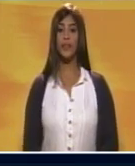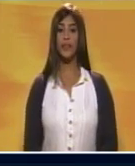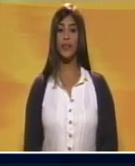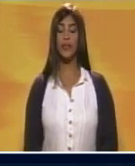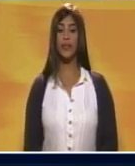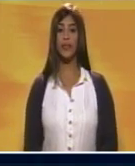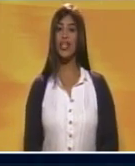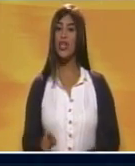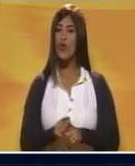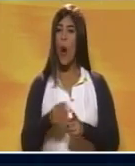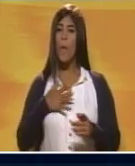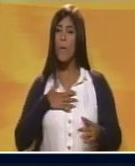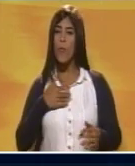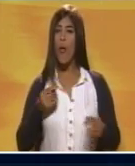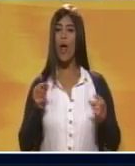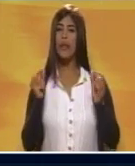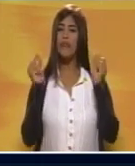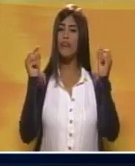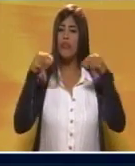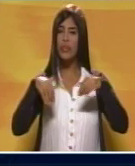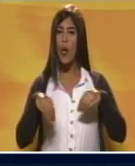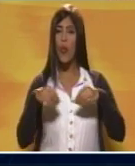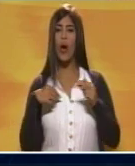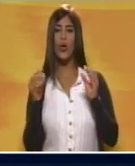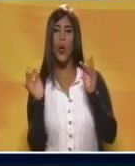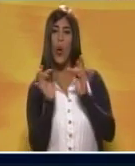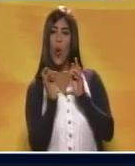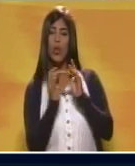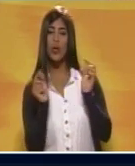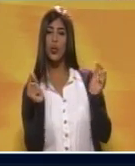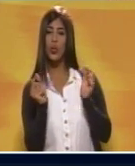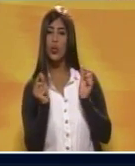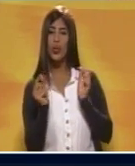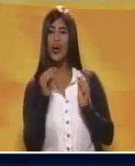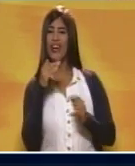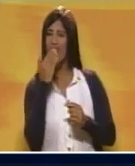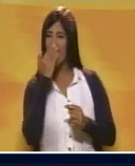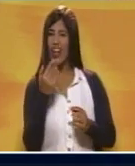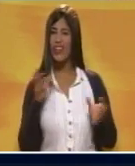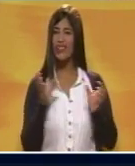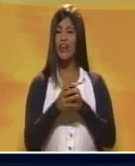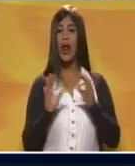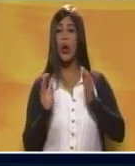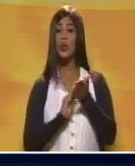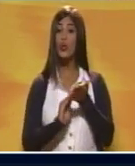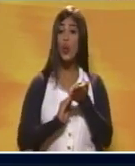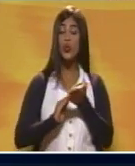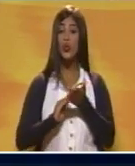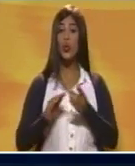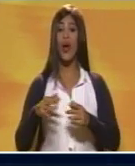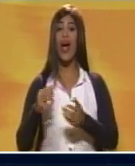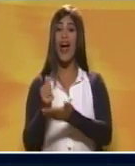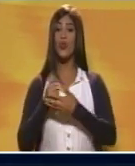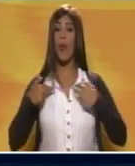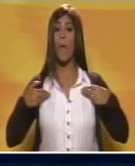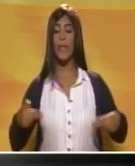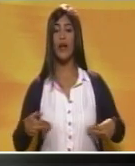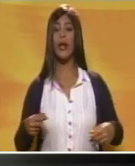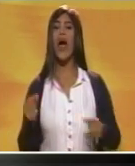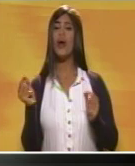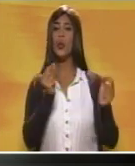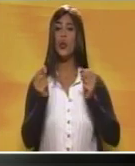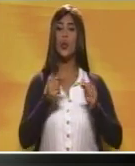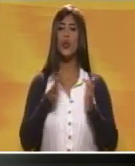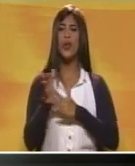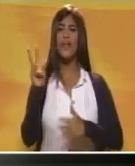un punto de contacto frente a la situación de desesperación humanitaria. Hablamos sobre